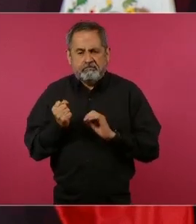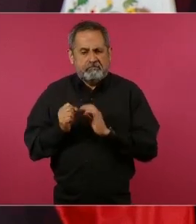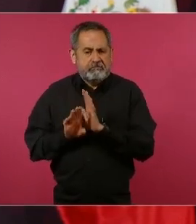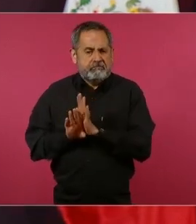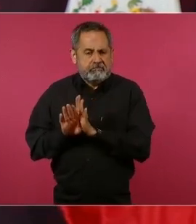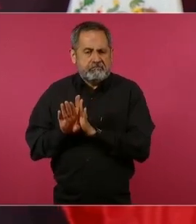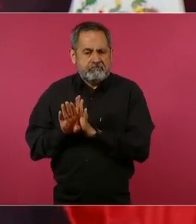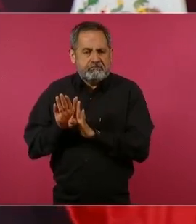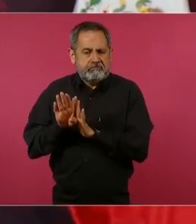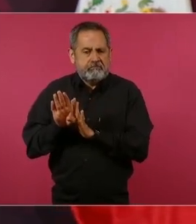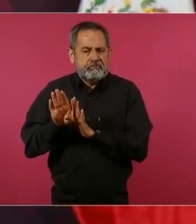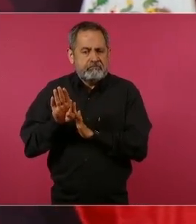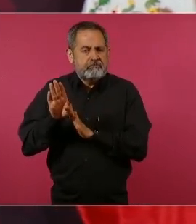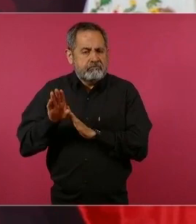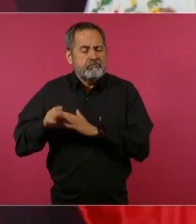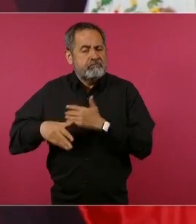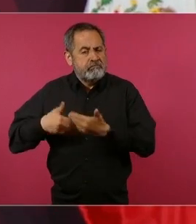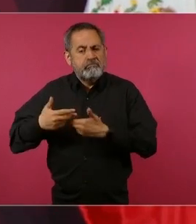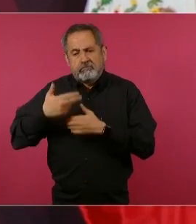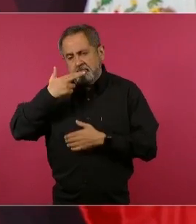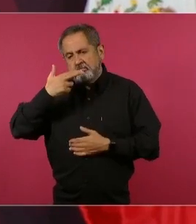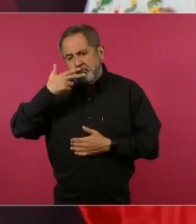en el que más se ha fortalecido